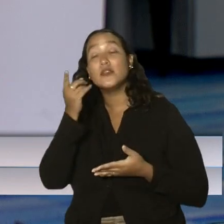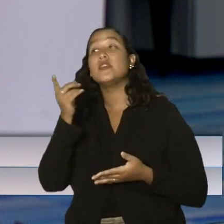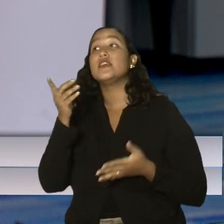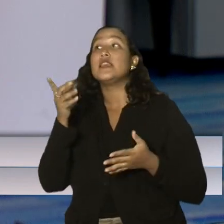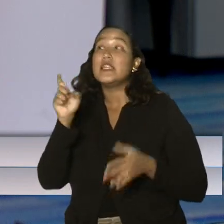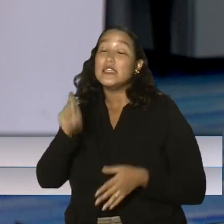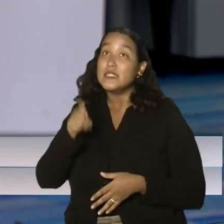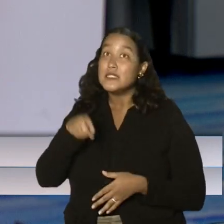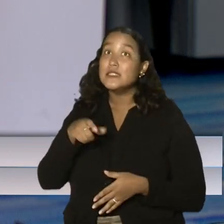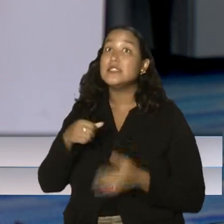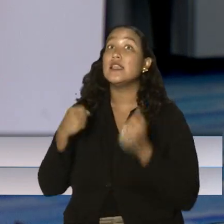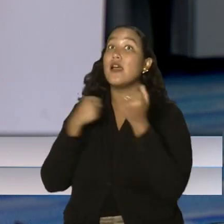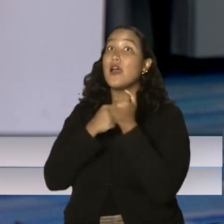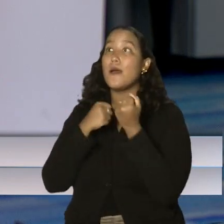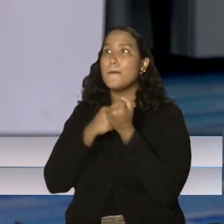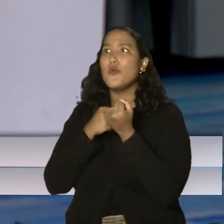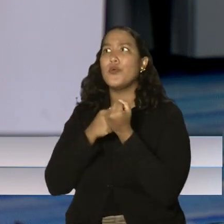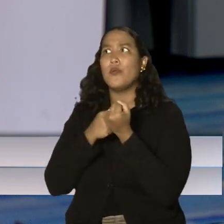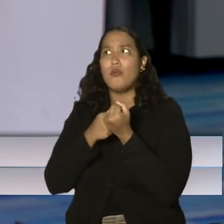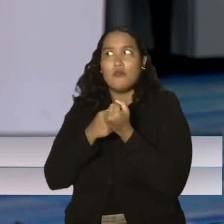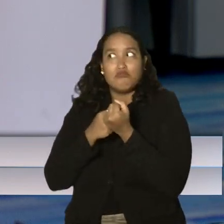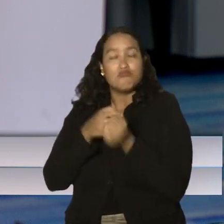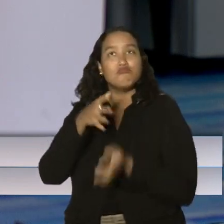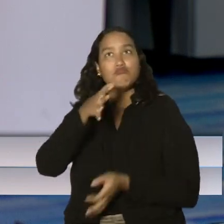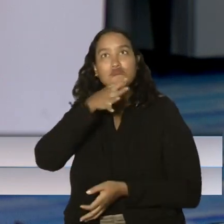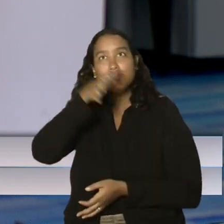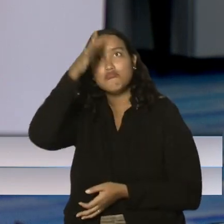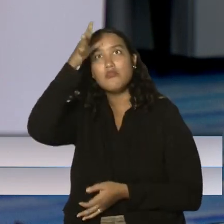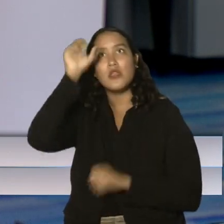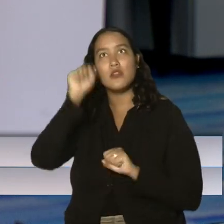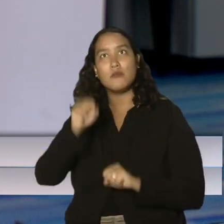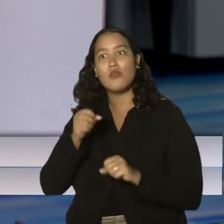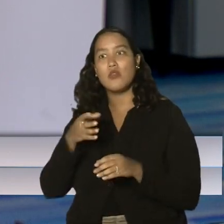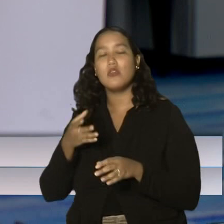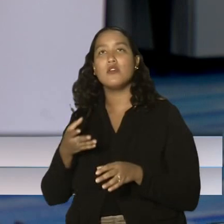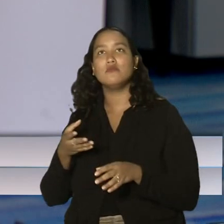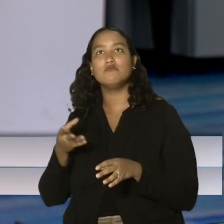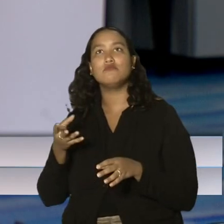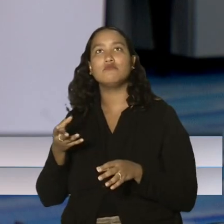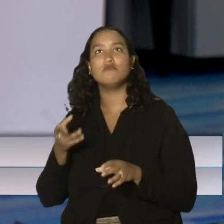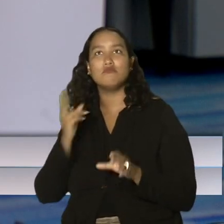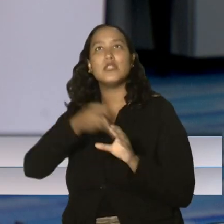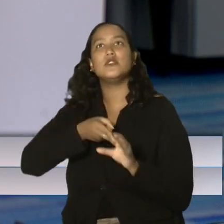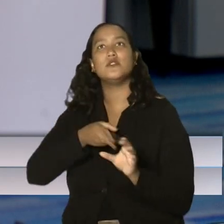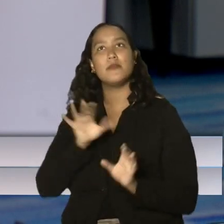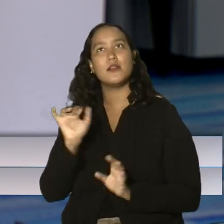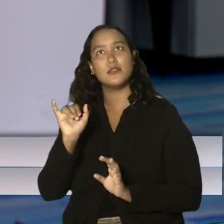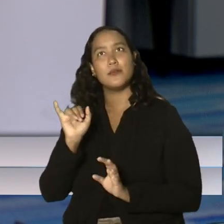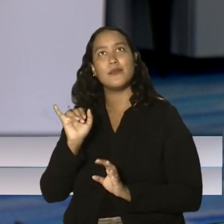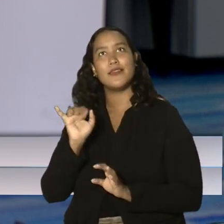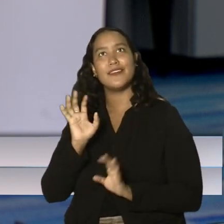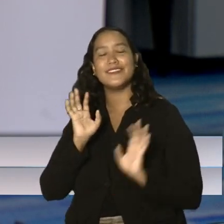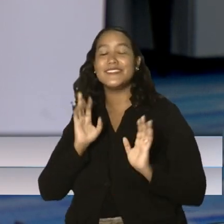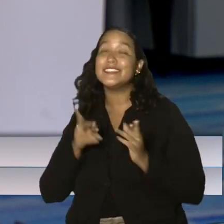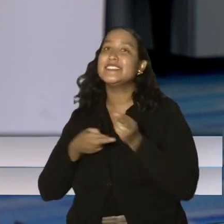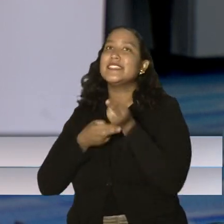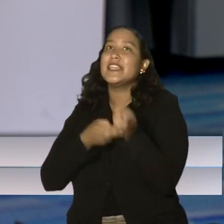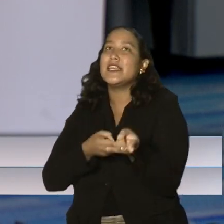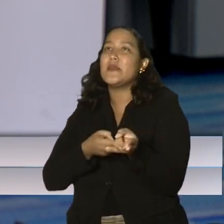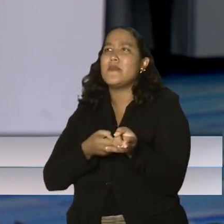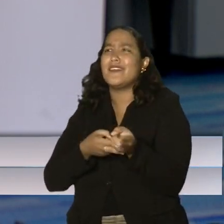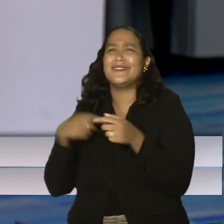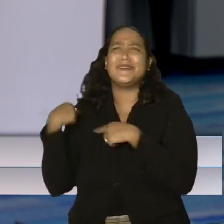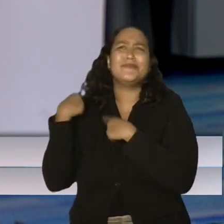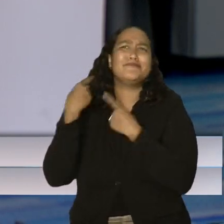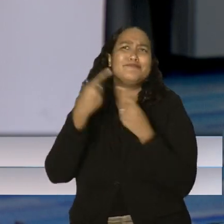acompañante puede participar en cualquier momento eh se recomienda desde la más temprana edad posible verdad porque así vamos